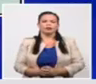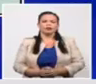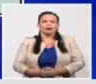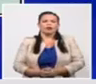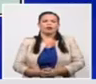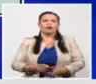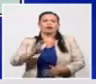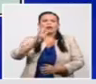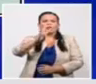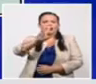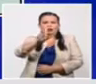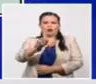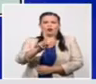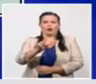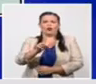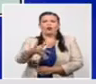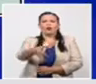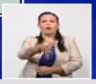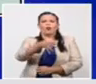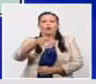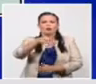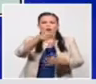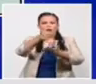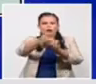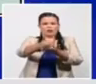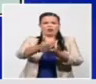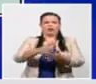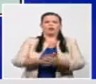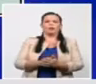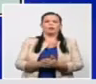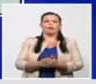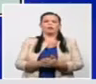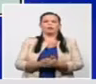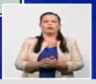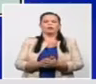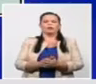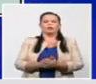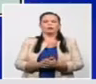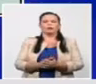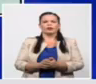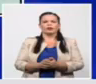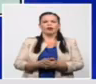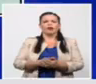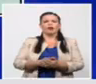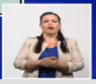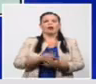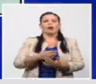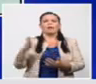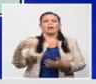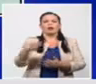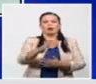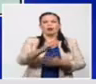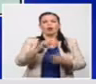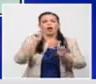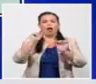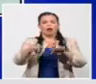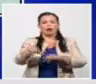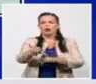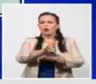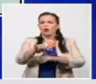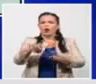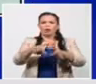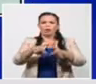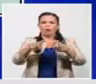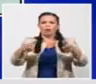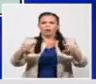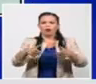31, el municipio cabecera, Guantánamo. Baracoa, que también está teniendo, así lo